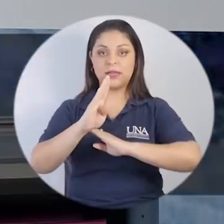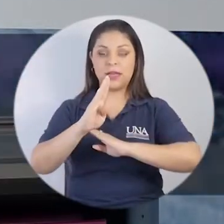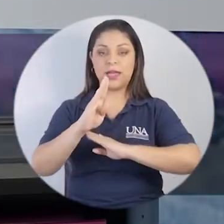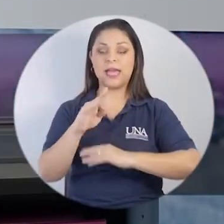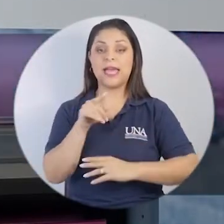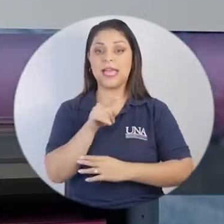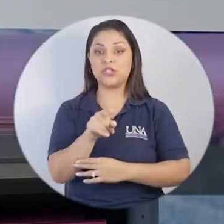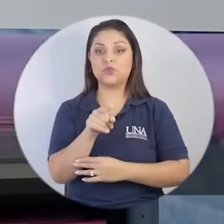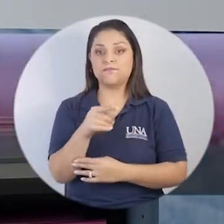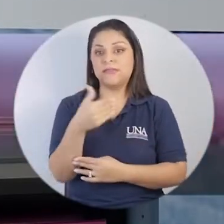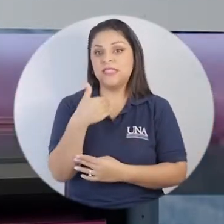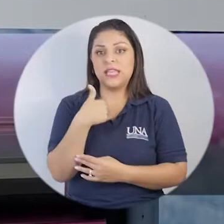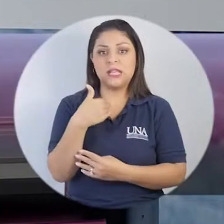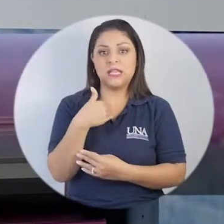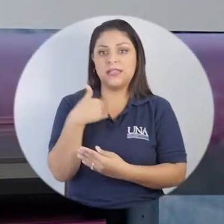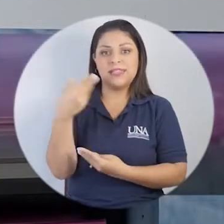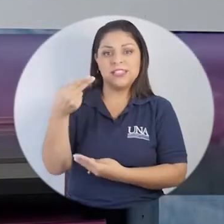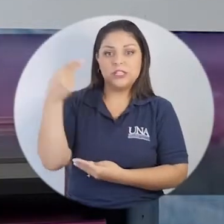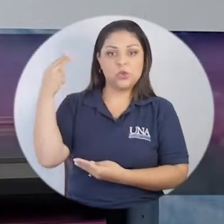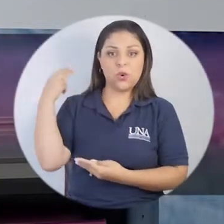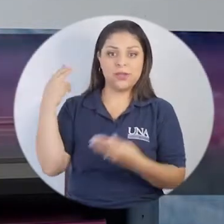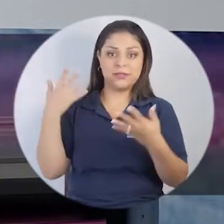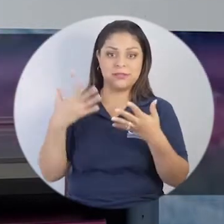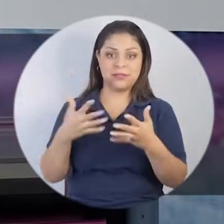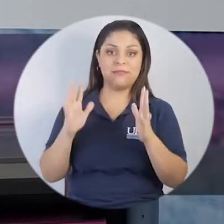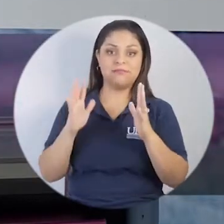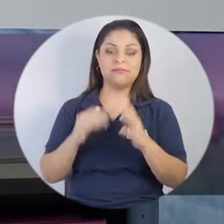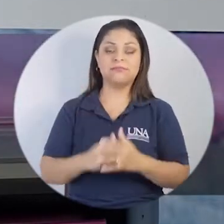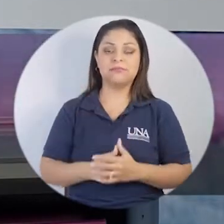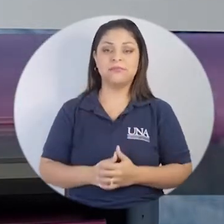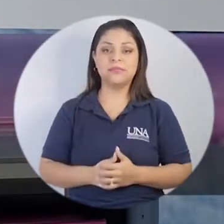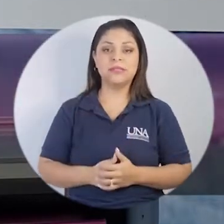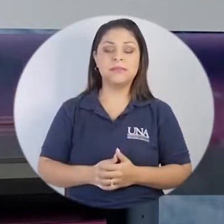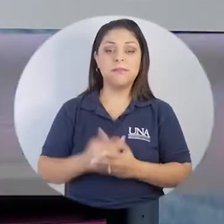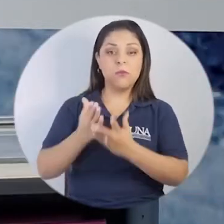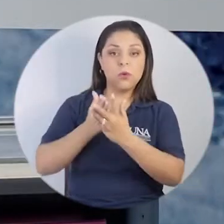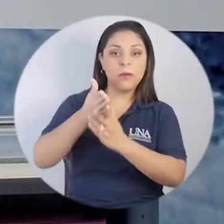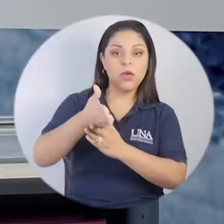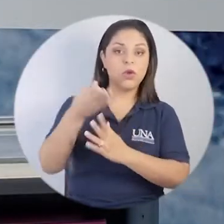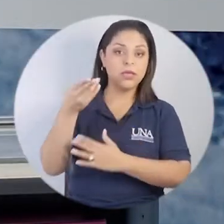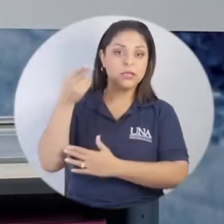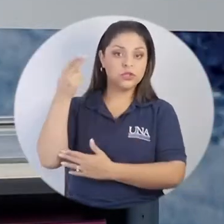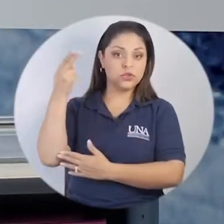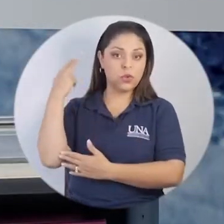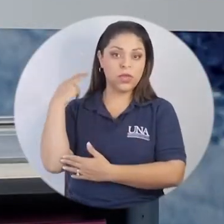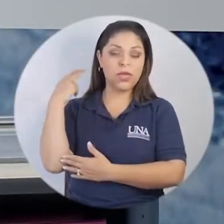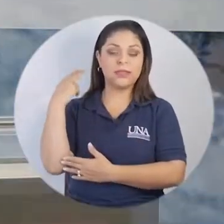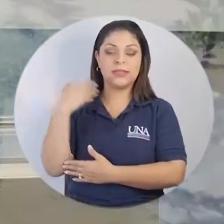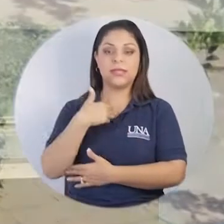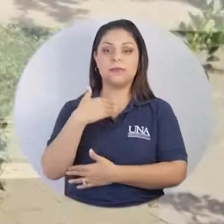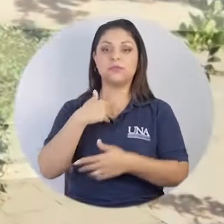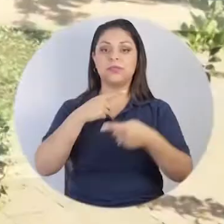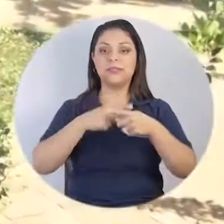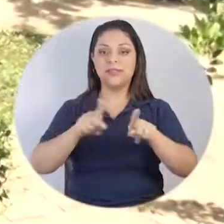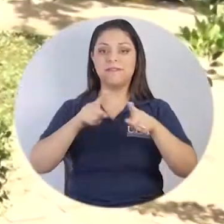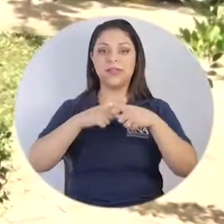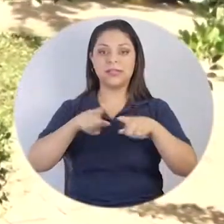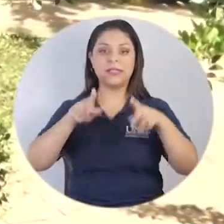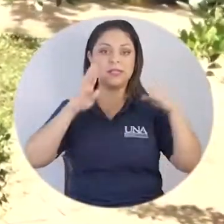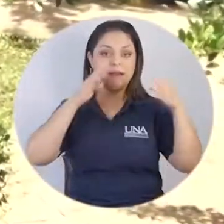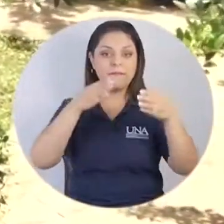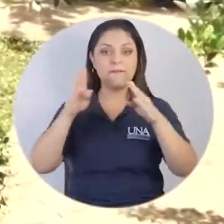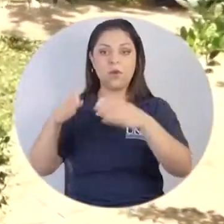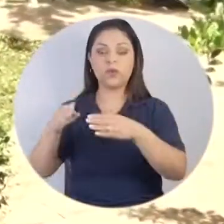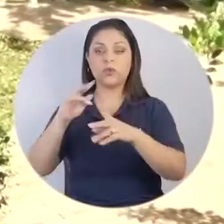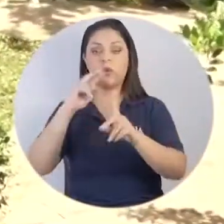permeado inclusive por aspectos históricos, ¿verdad? Y hemos, a través de la historia, enfrentado diferentes enfoques o visiones sobre el